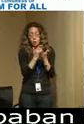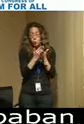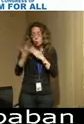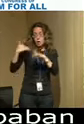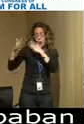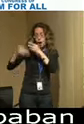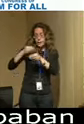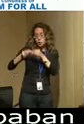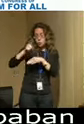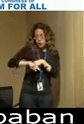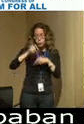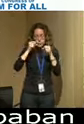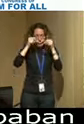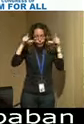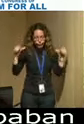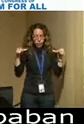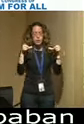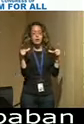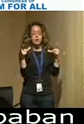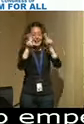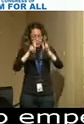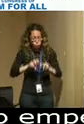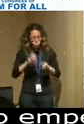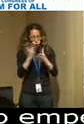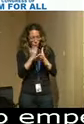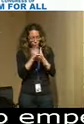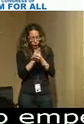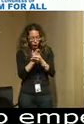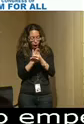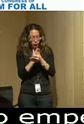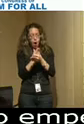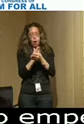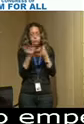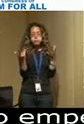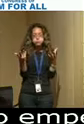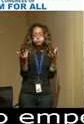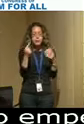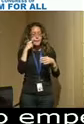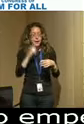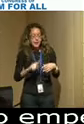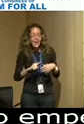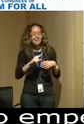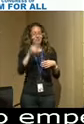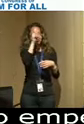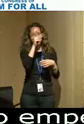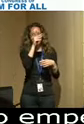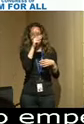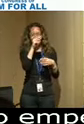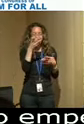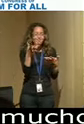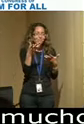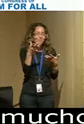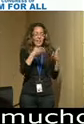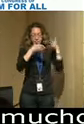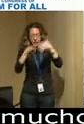dimos cuenta de que muchos estudios habían sido cualitativos, muchos estudios estaban centrados en determinados